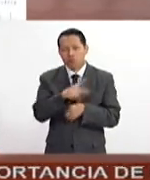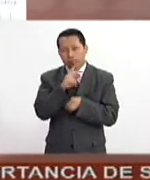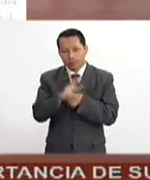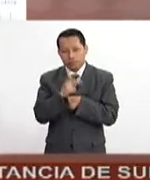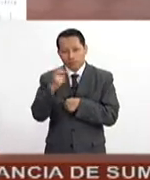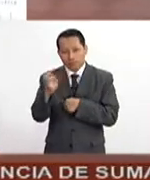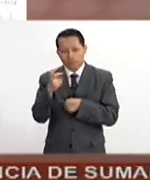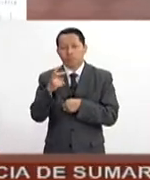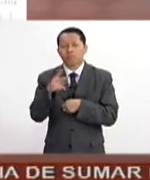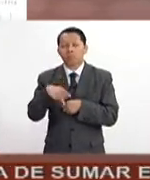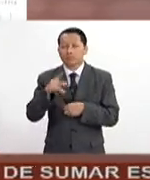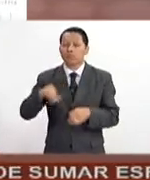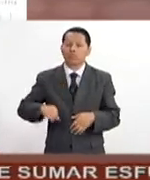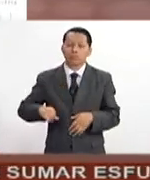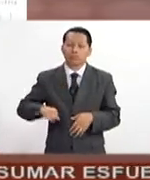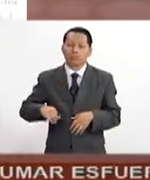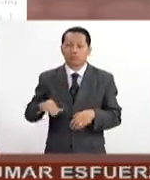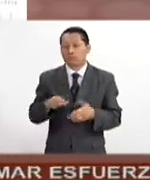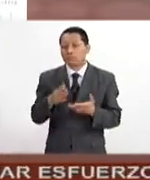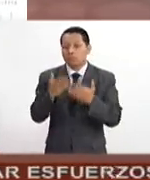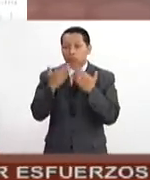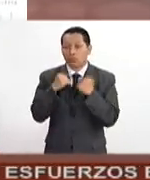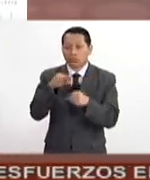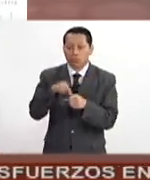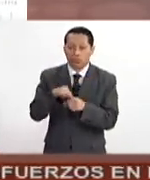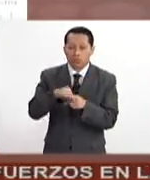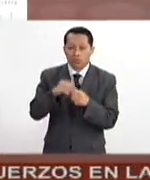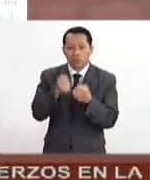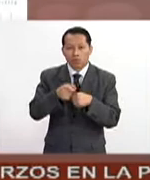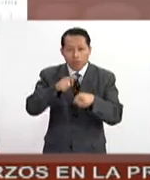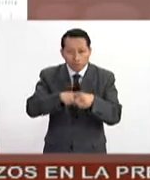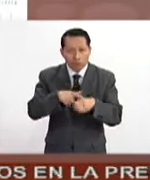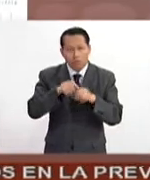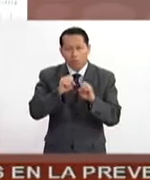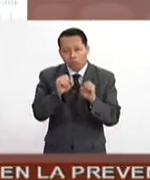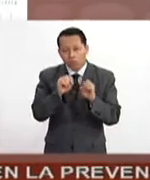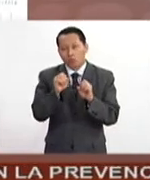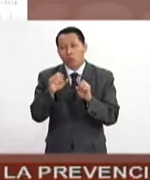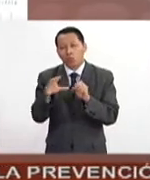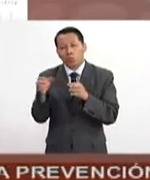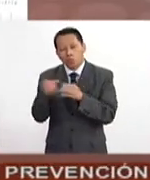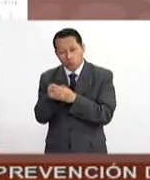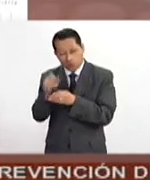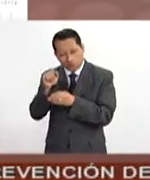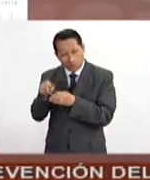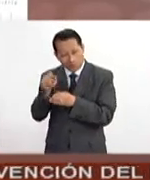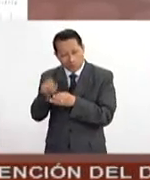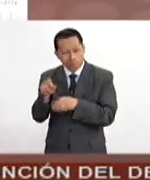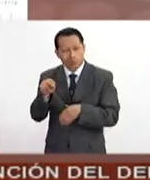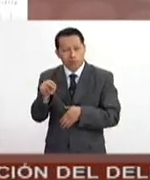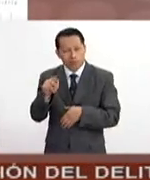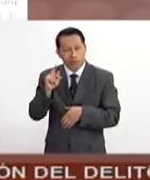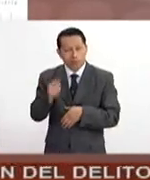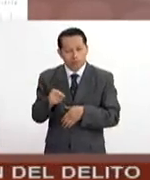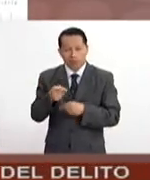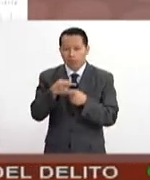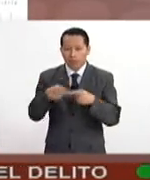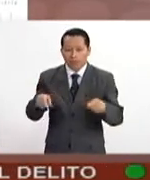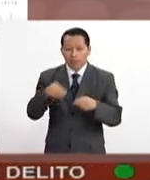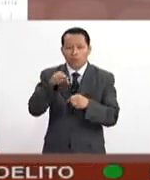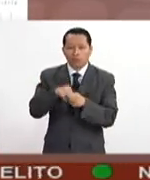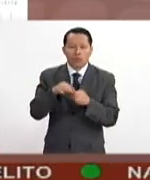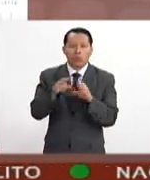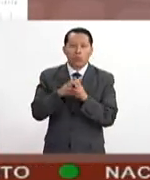país. Pero es interesante que no estén votando un socialista, que no estén votando un conservador normal, estén votando a